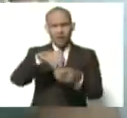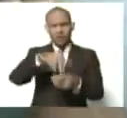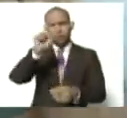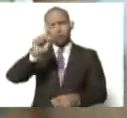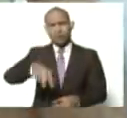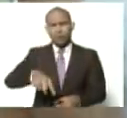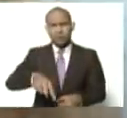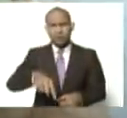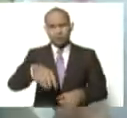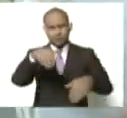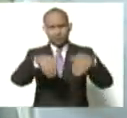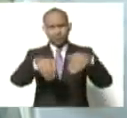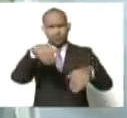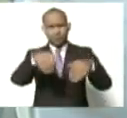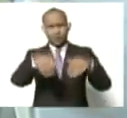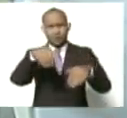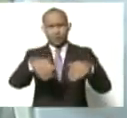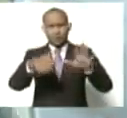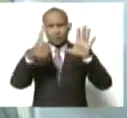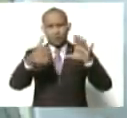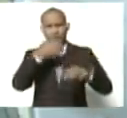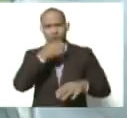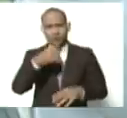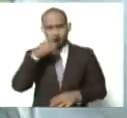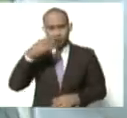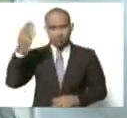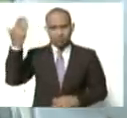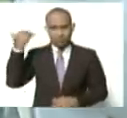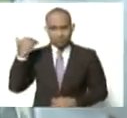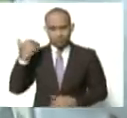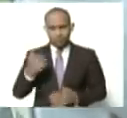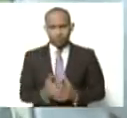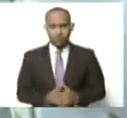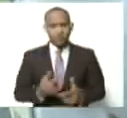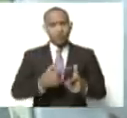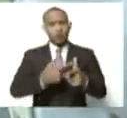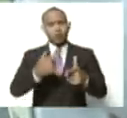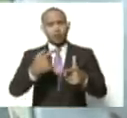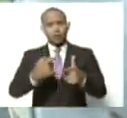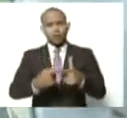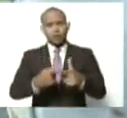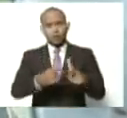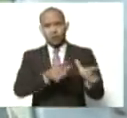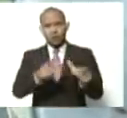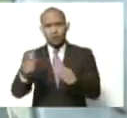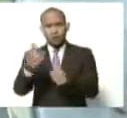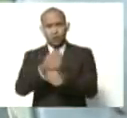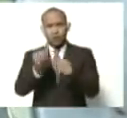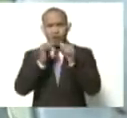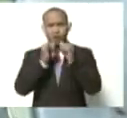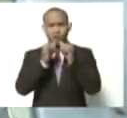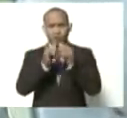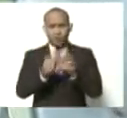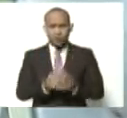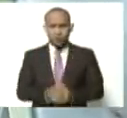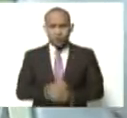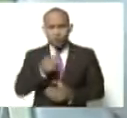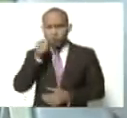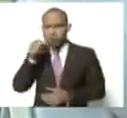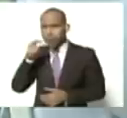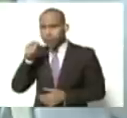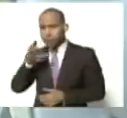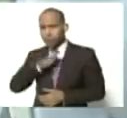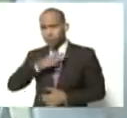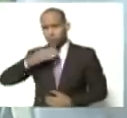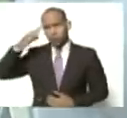evento electoral y después del evento electoral. Incluso ya teníamos información que nos habían proporcionado los organismos de seguridad del